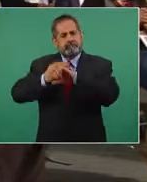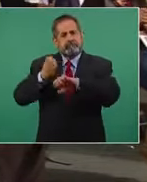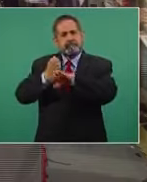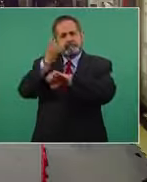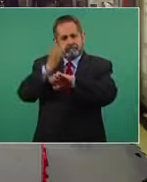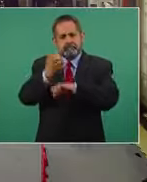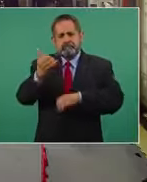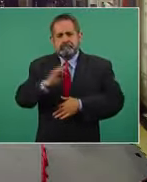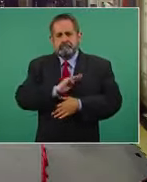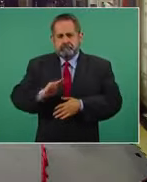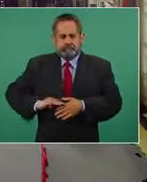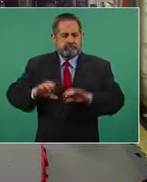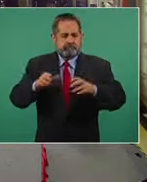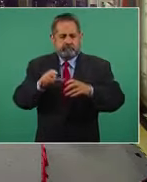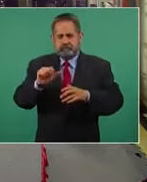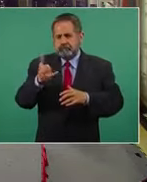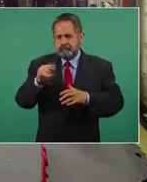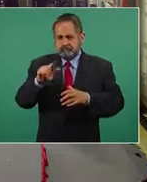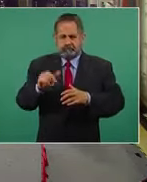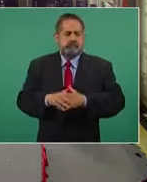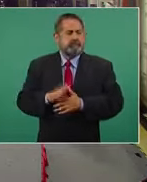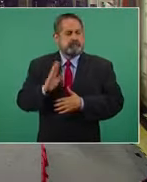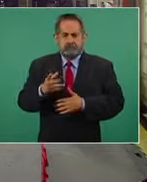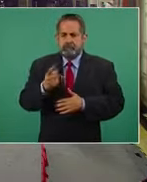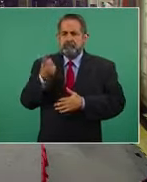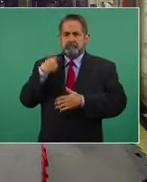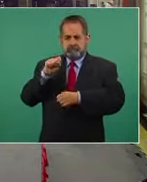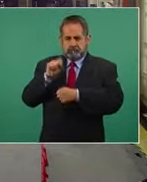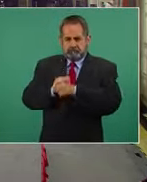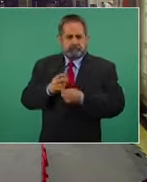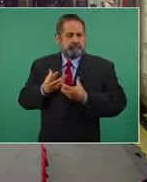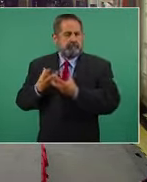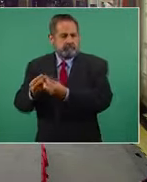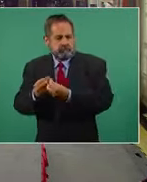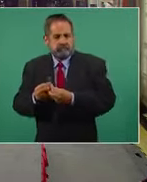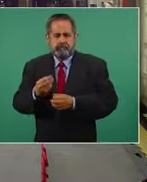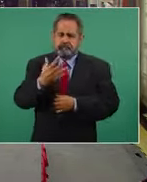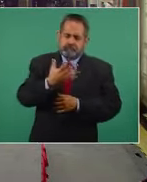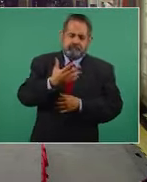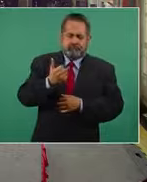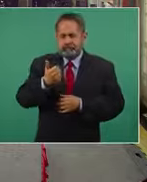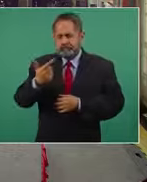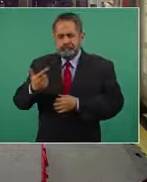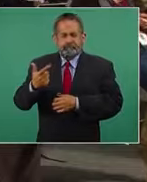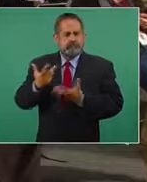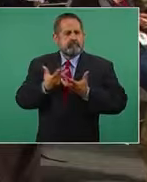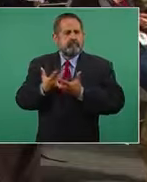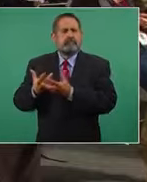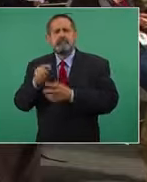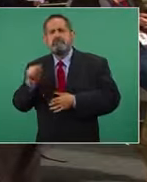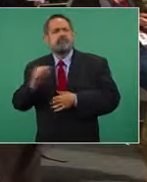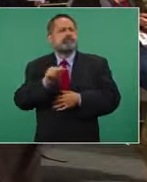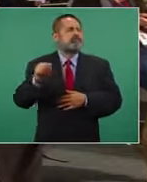y municipales de Ayutla. Así lo hicimos la semana pasada, 5, 6, 7, 8 estuvimos por allá.